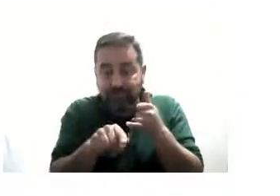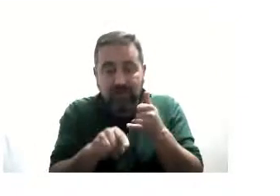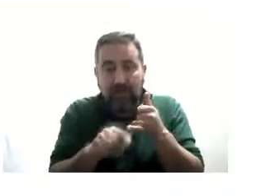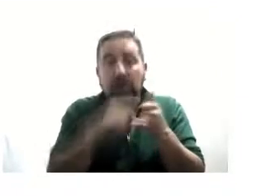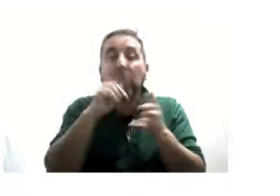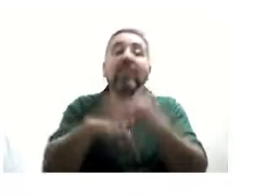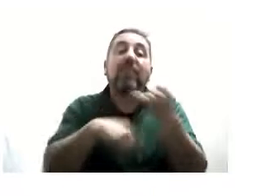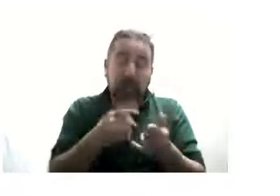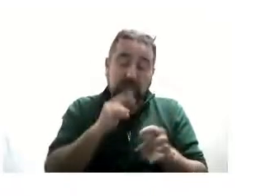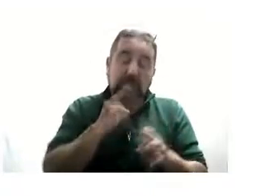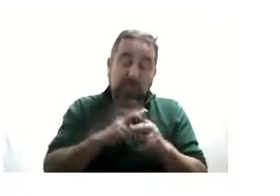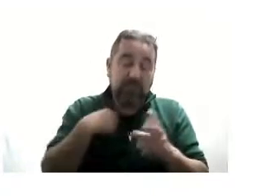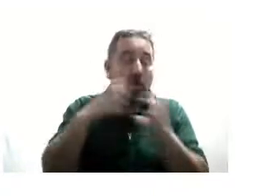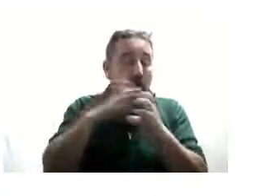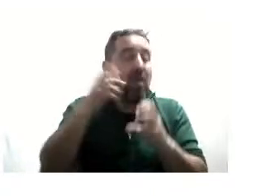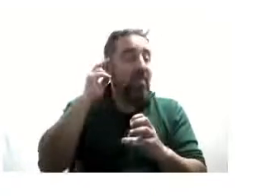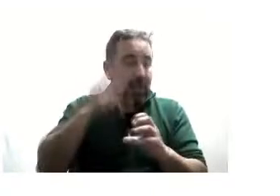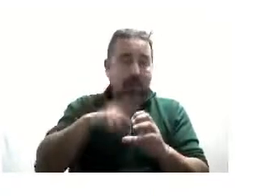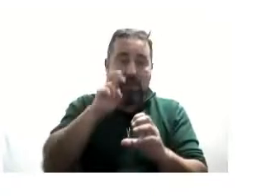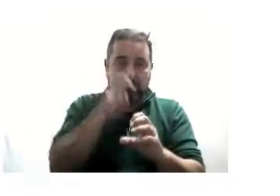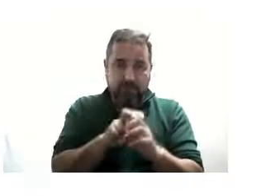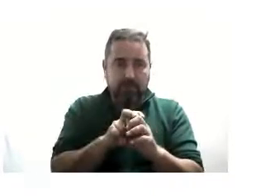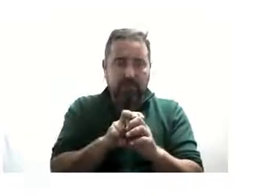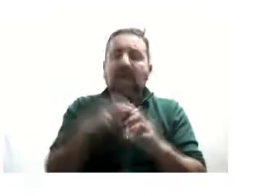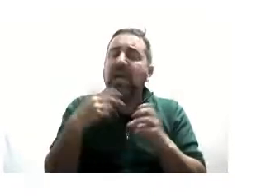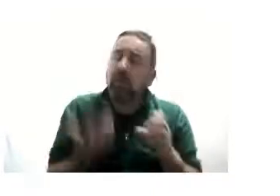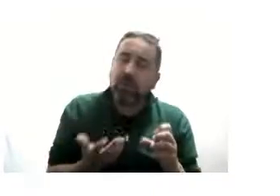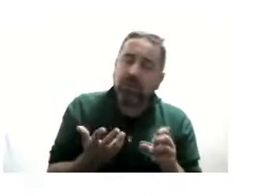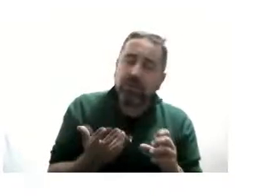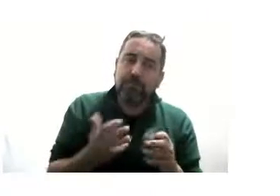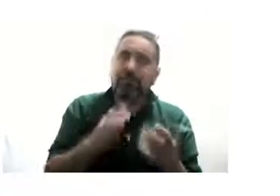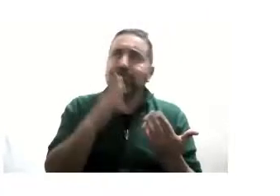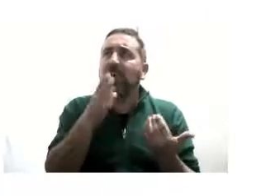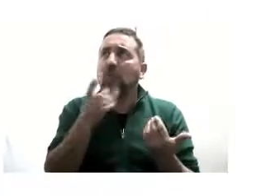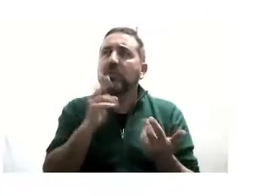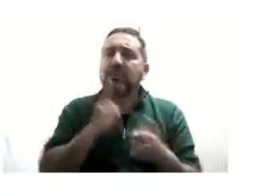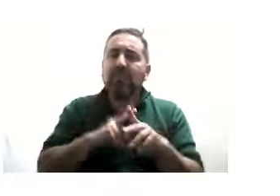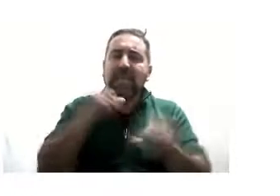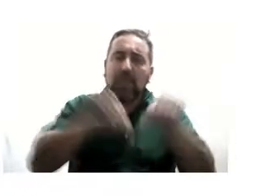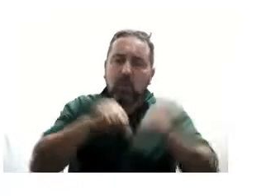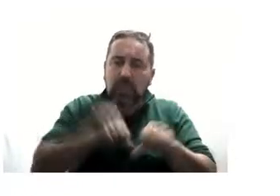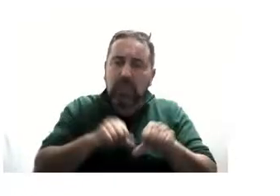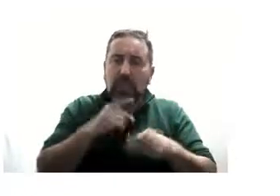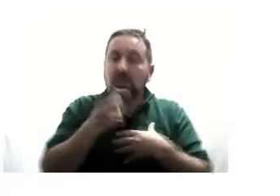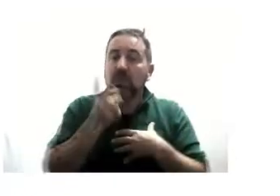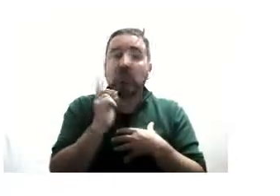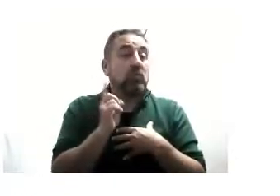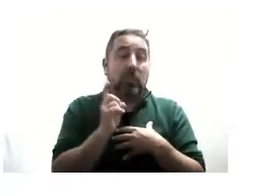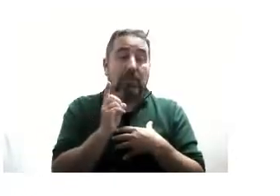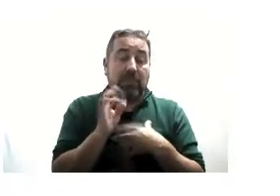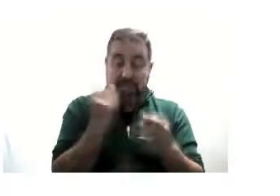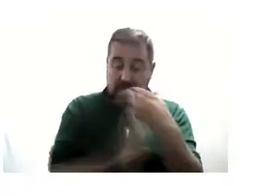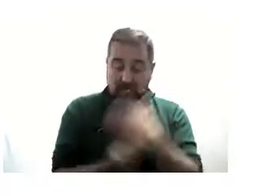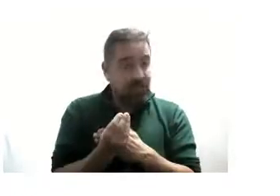implante de tronco cerebral. Y las otras situaciones es que en lugar de por una causa quirúrgica, simplemente desde el